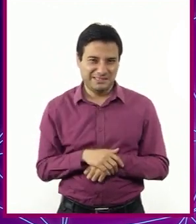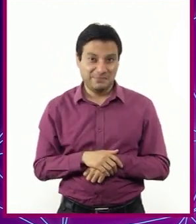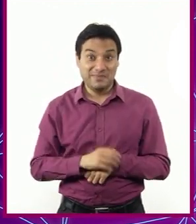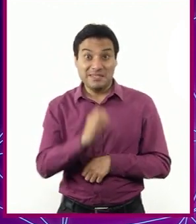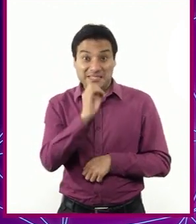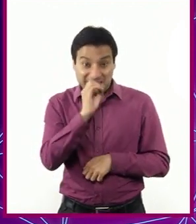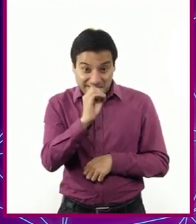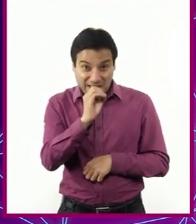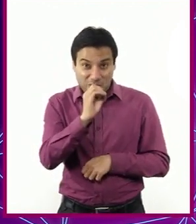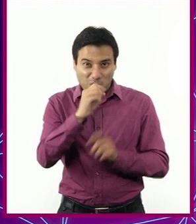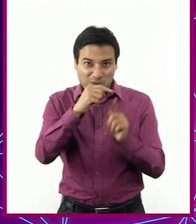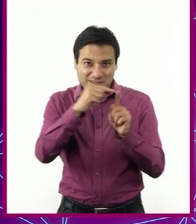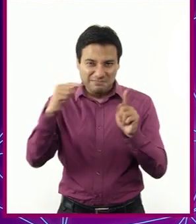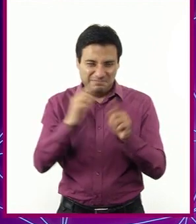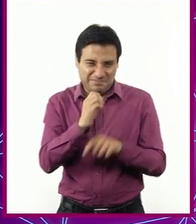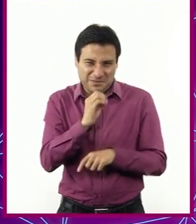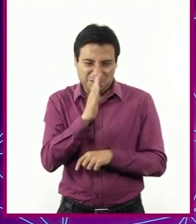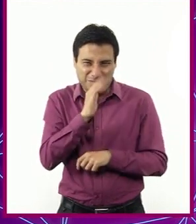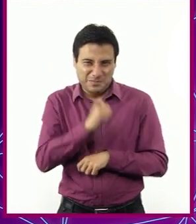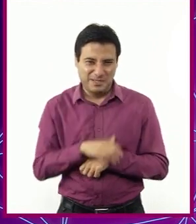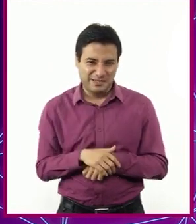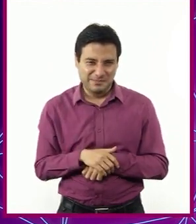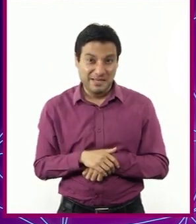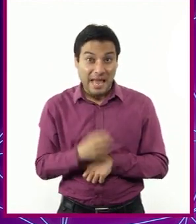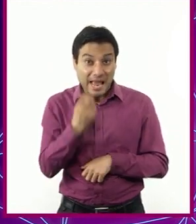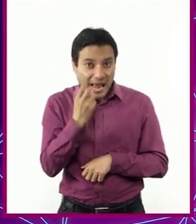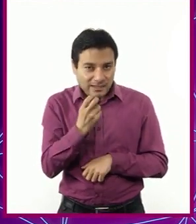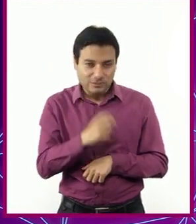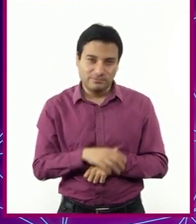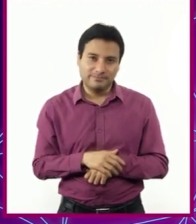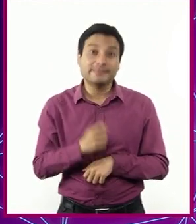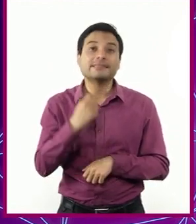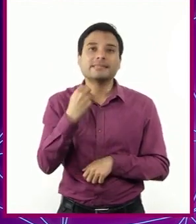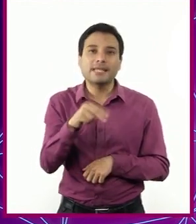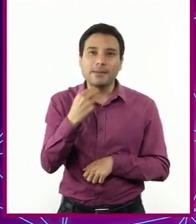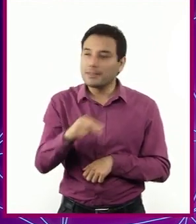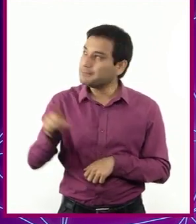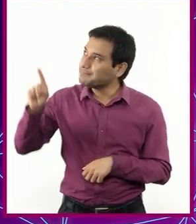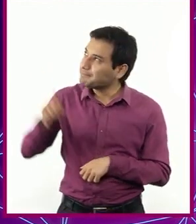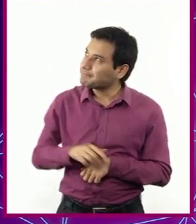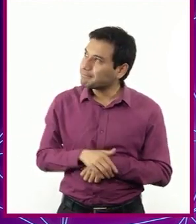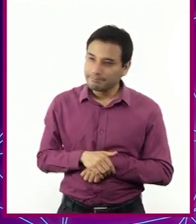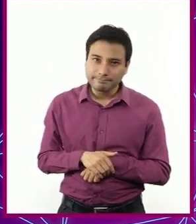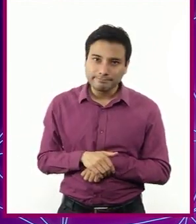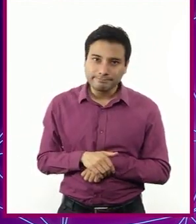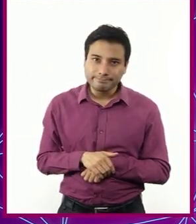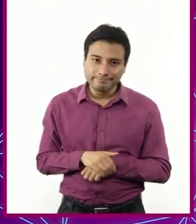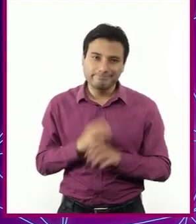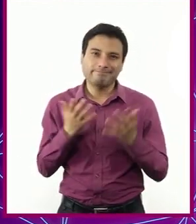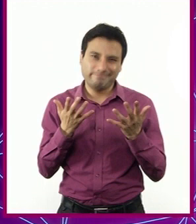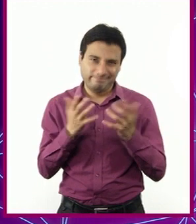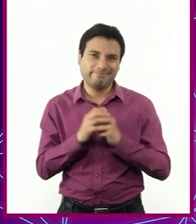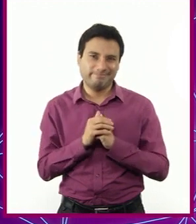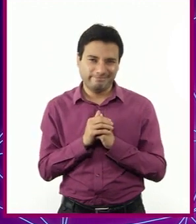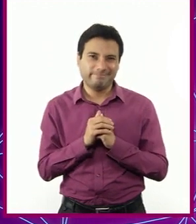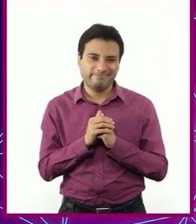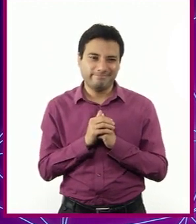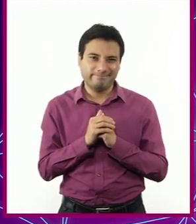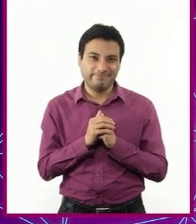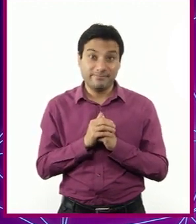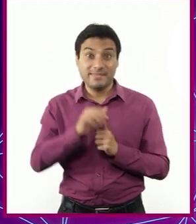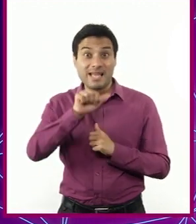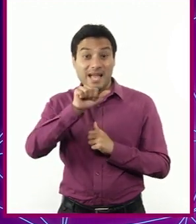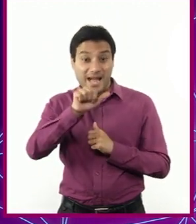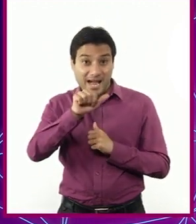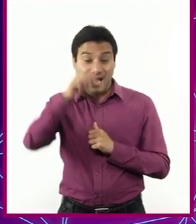Esta operación se dice que está indeterminada. Por ello, nuestra generalización a